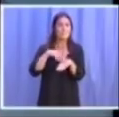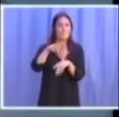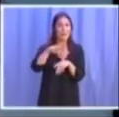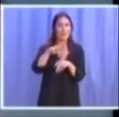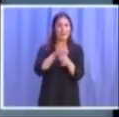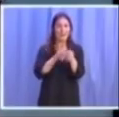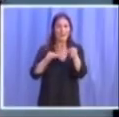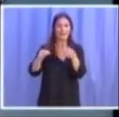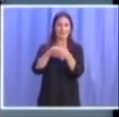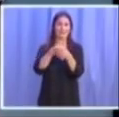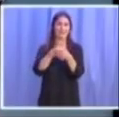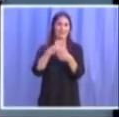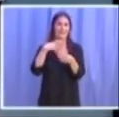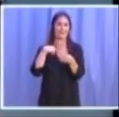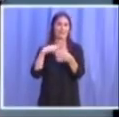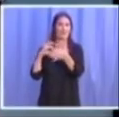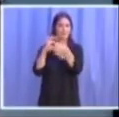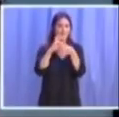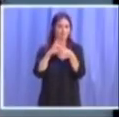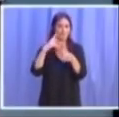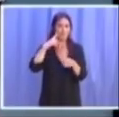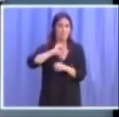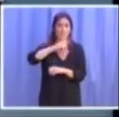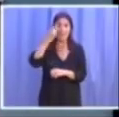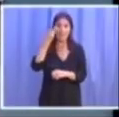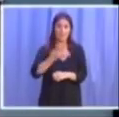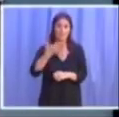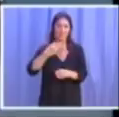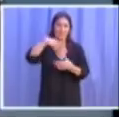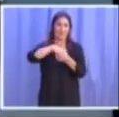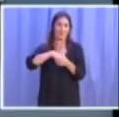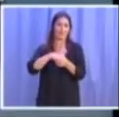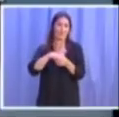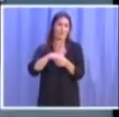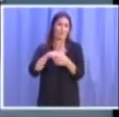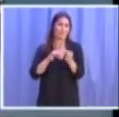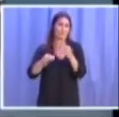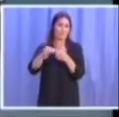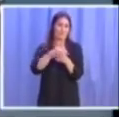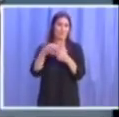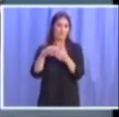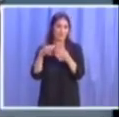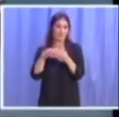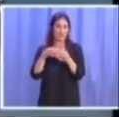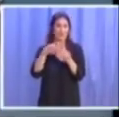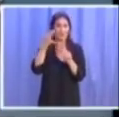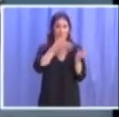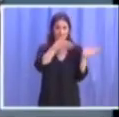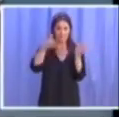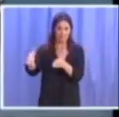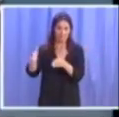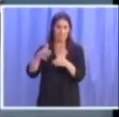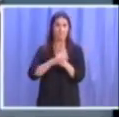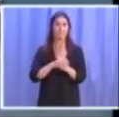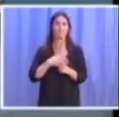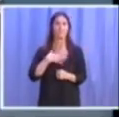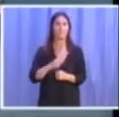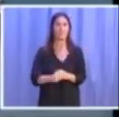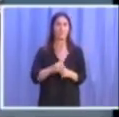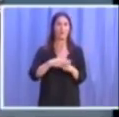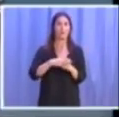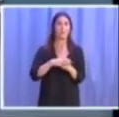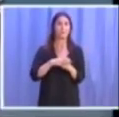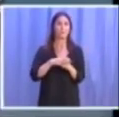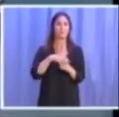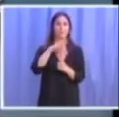beneficio millonario de la concesionaria. Sin duda alguna hay que dar una dimensión metropolitana al transporte público y hay que remunicipalizar la Robert. También hay que